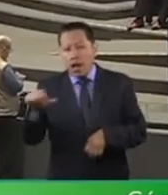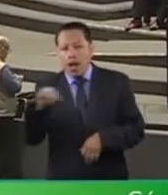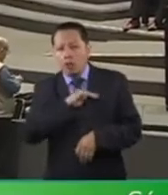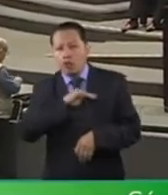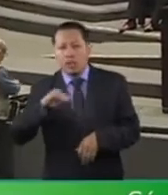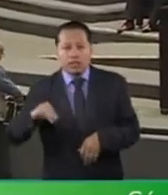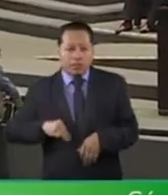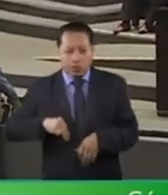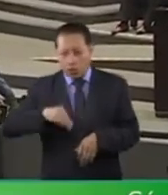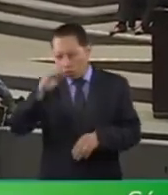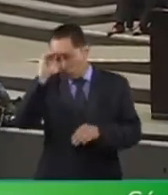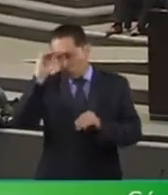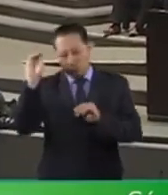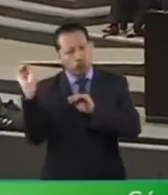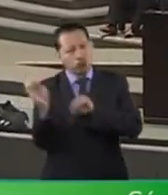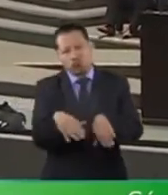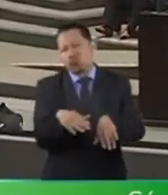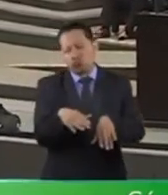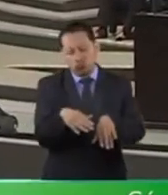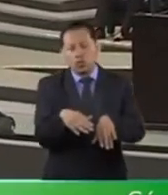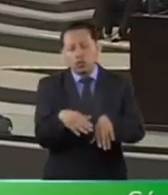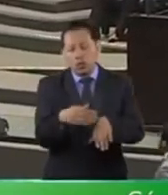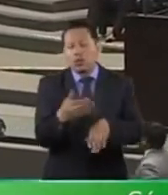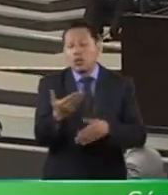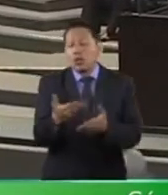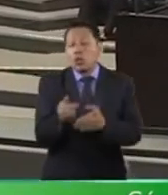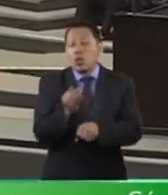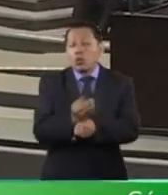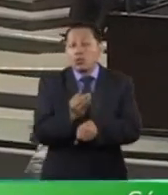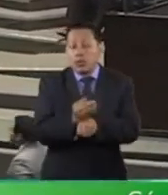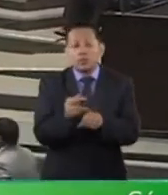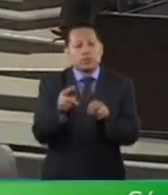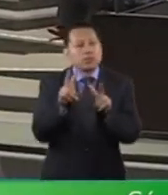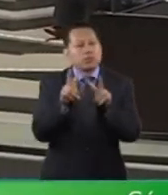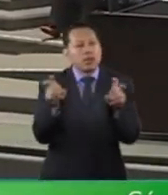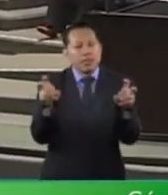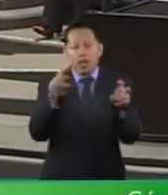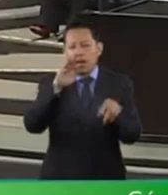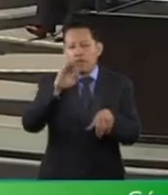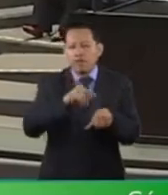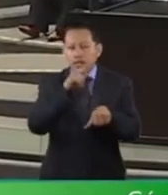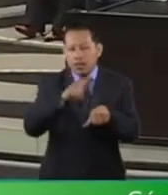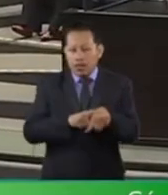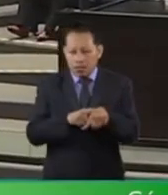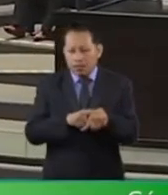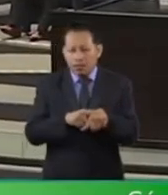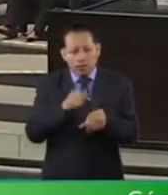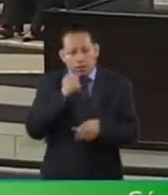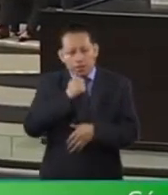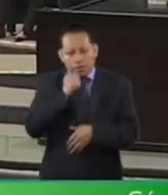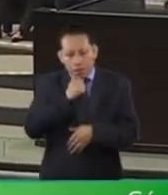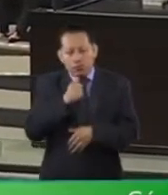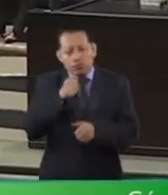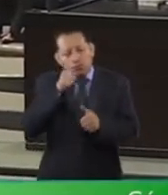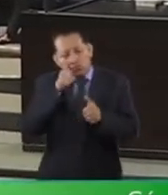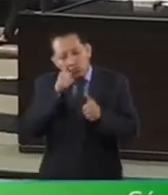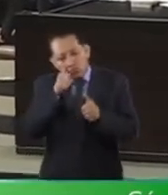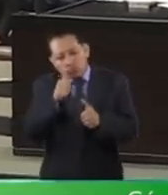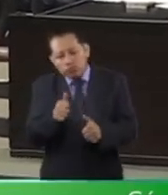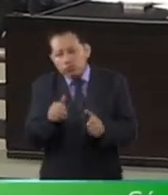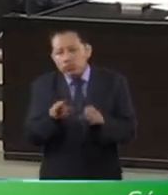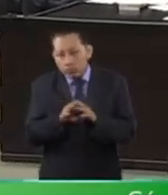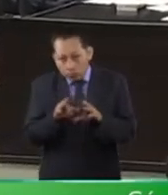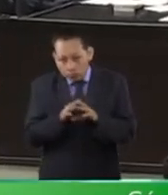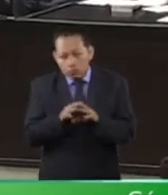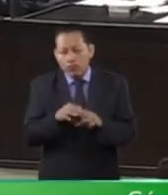municipios a su suerte. Hoy, todo tema de competencia federal acaba siendo atendido por